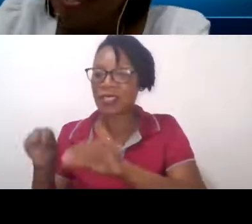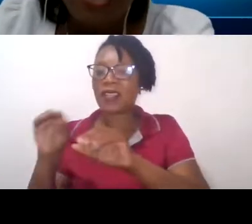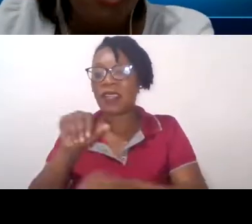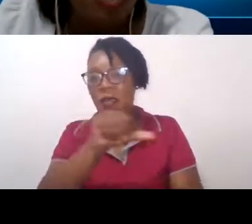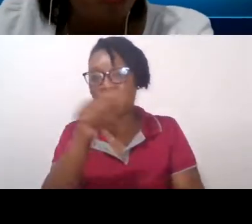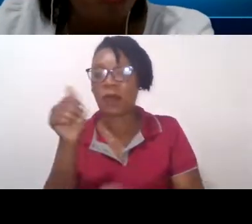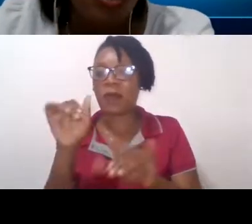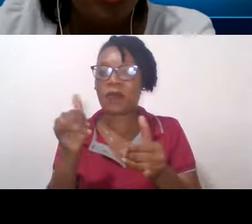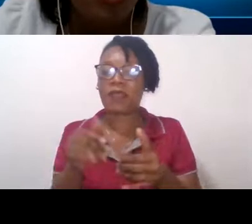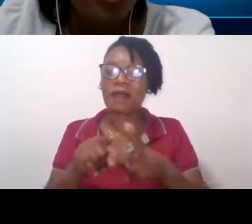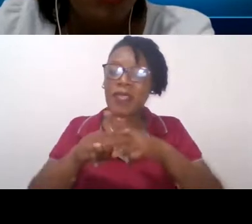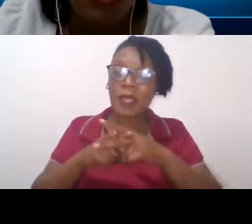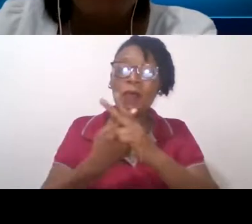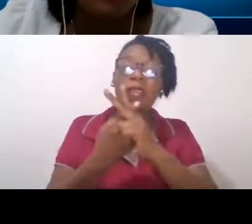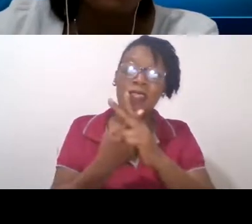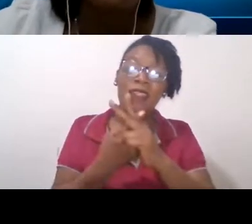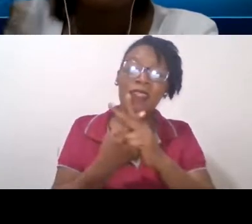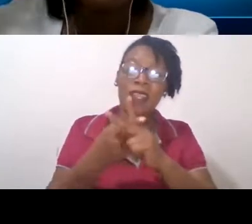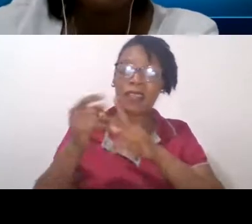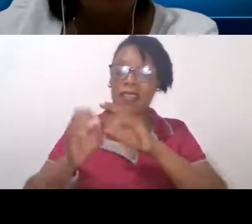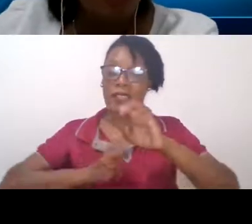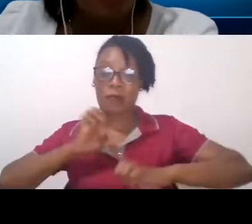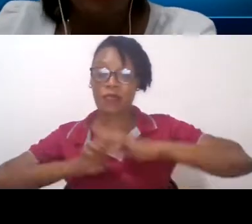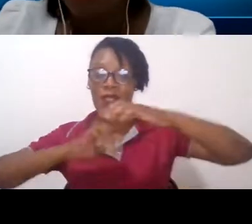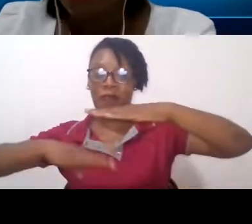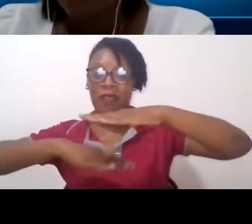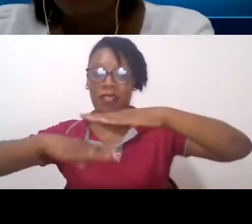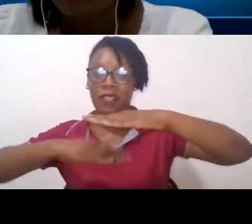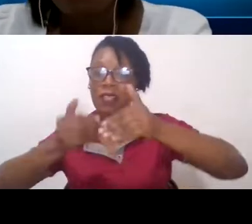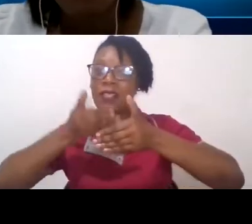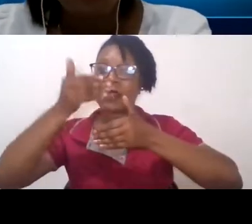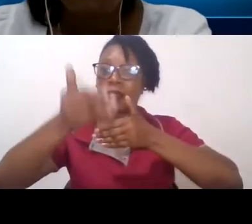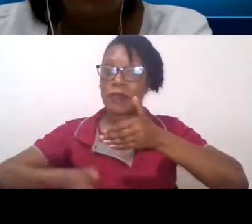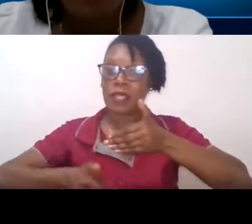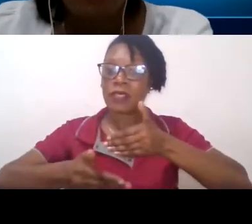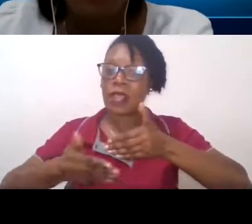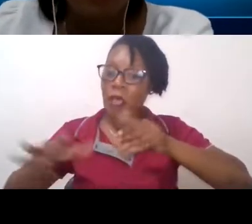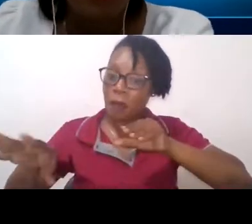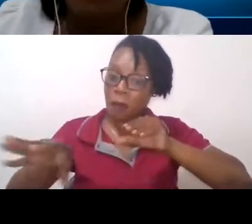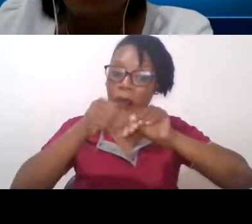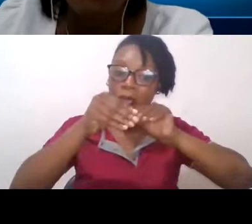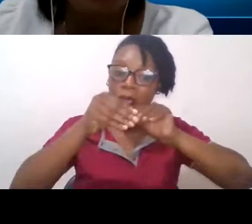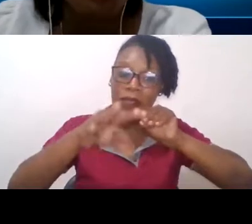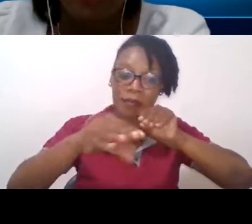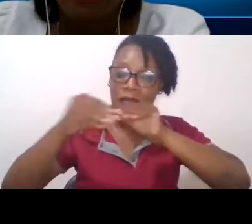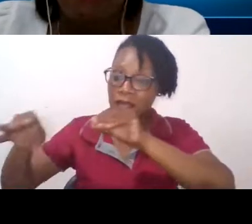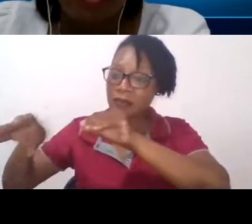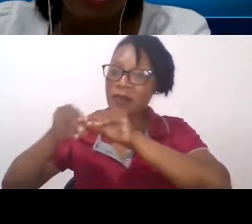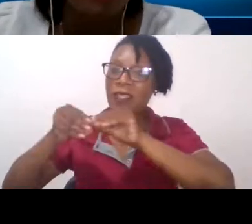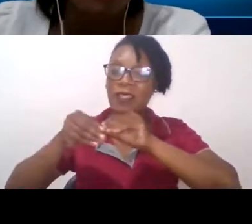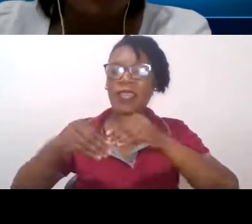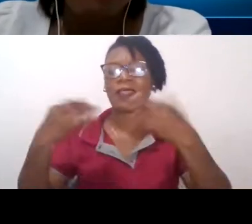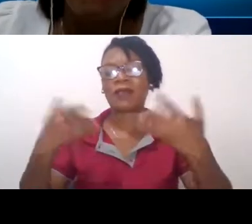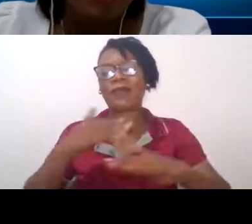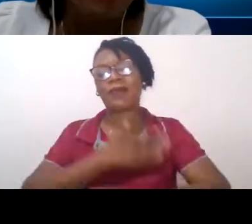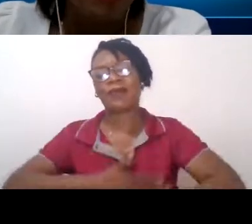importante es que inicia con lo que son las emociones básicas y luego va generando con las emociones secundarias, y es súper